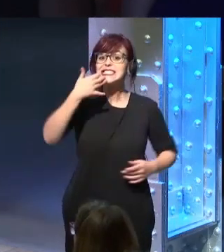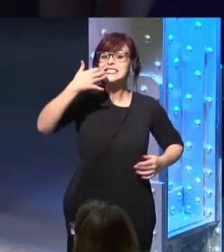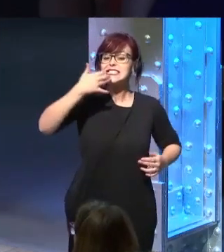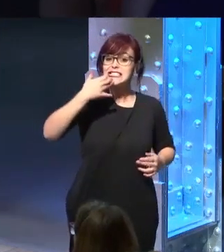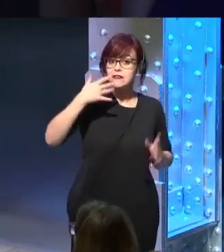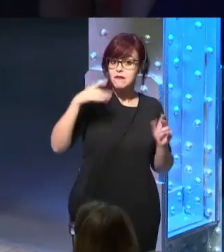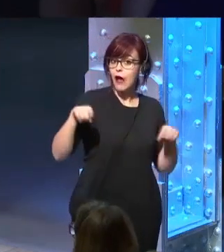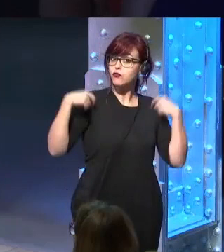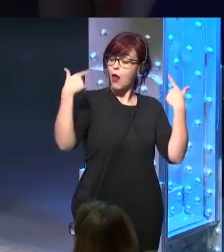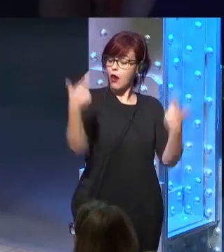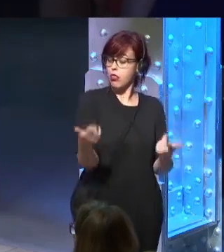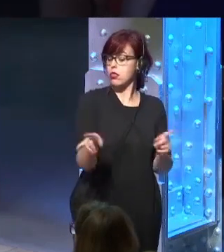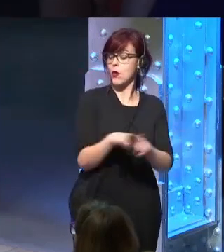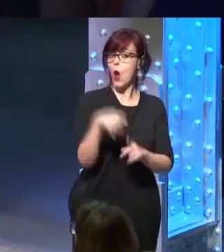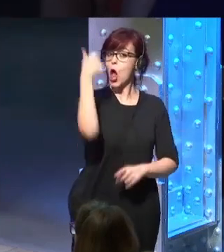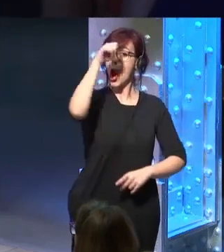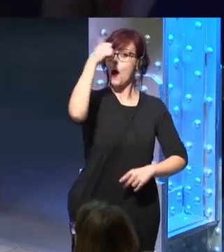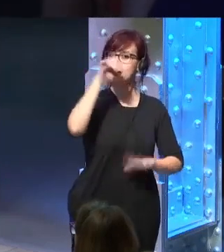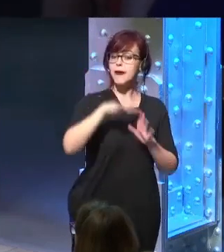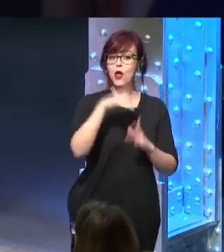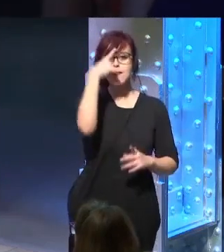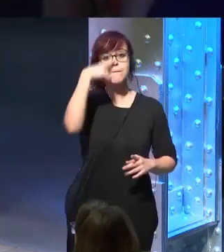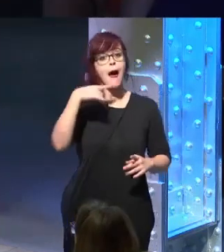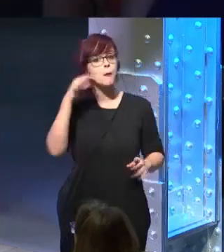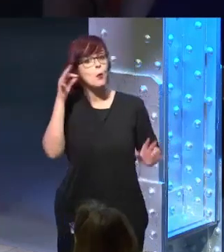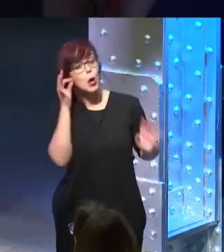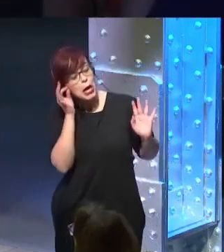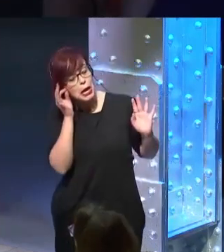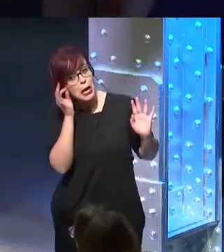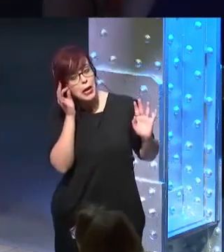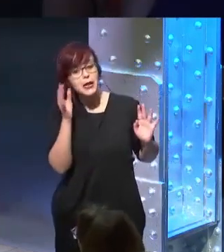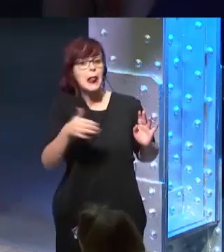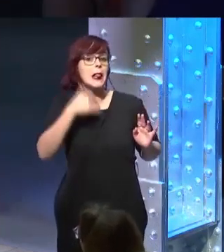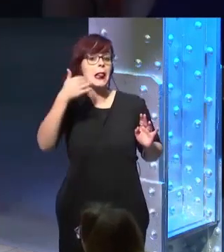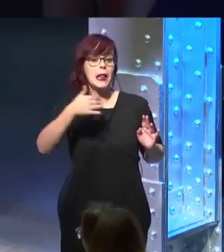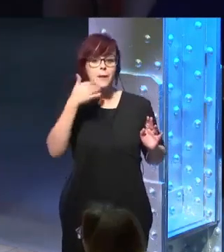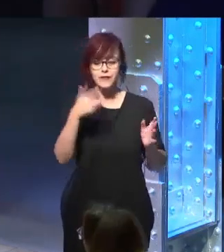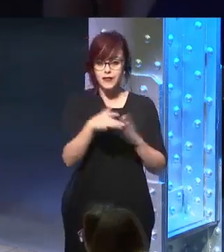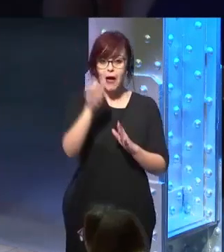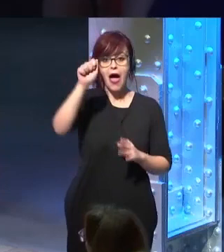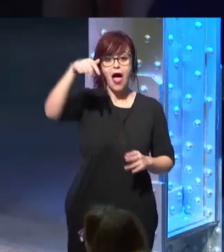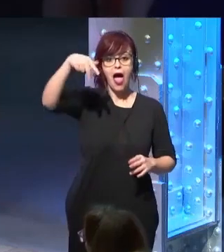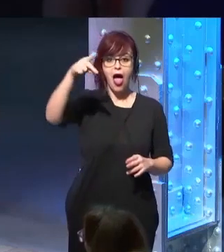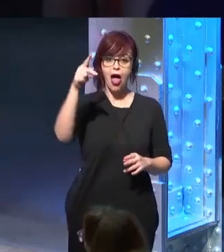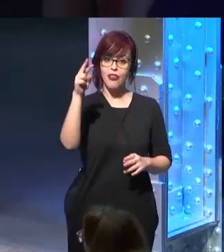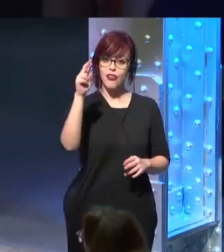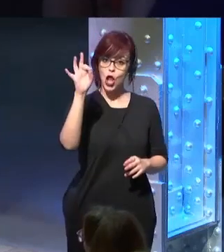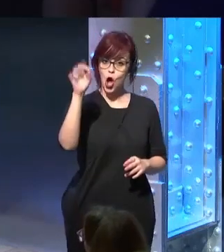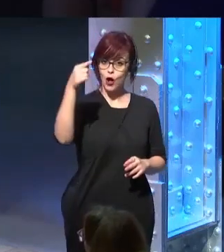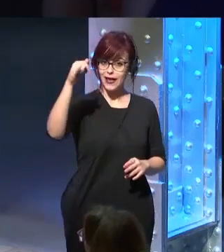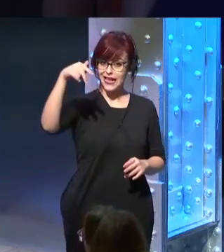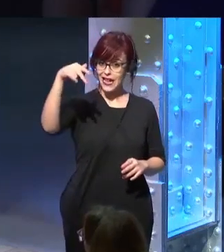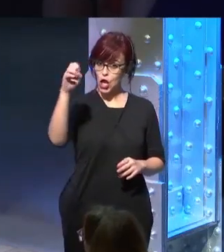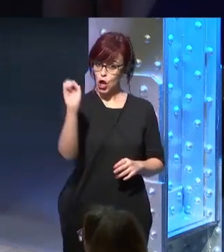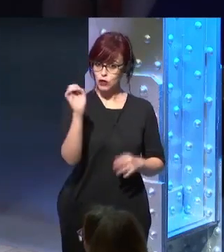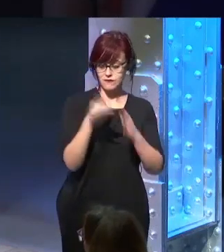la naturaleza de un hombre bajo la apariencia de una mujer, lo llama el andrógino. Lo llama